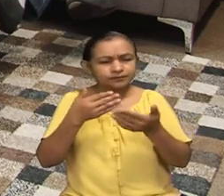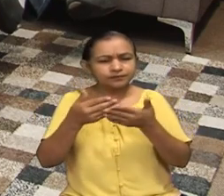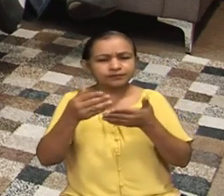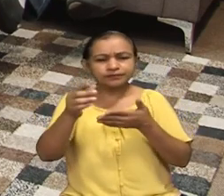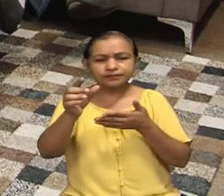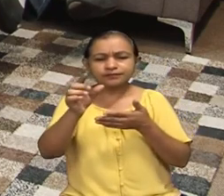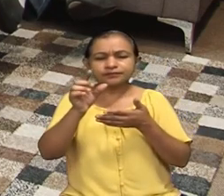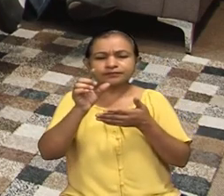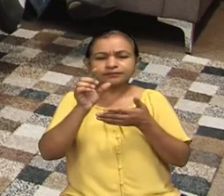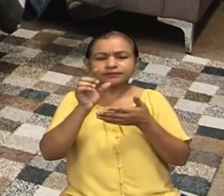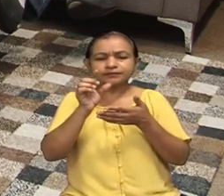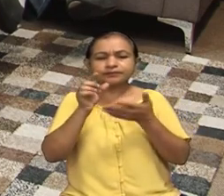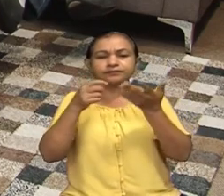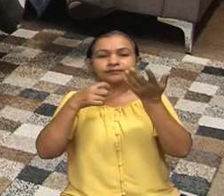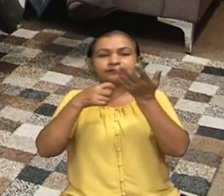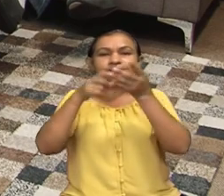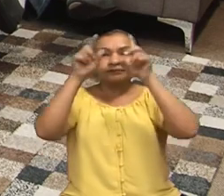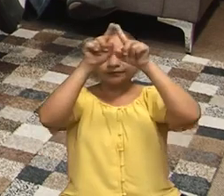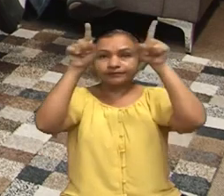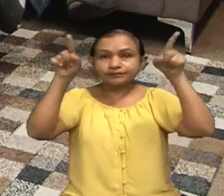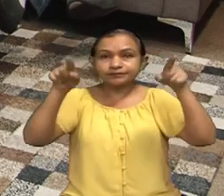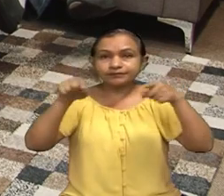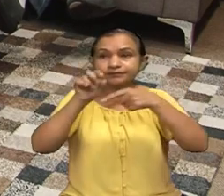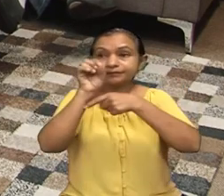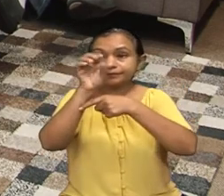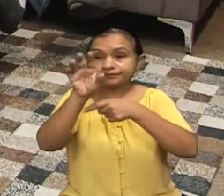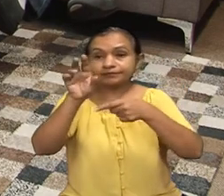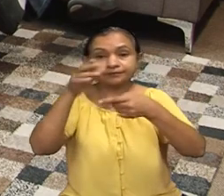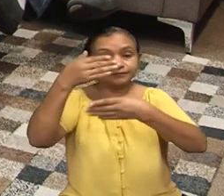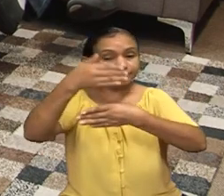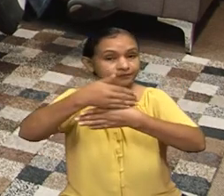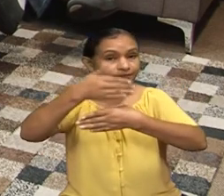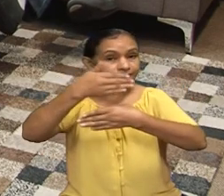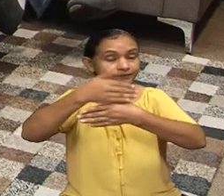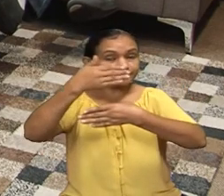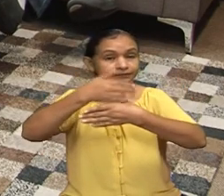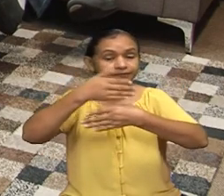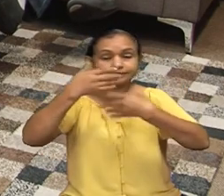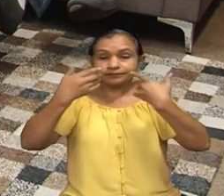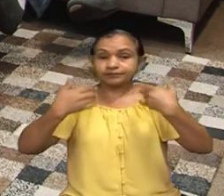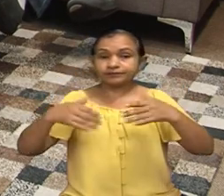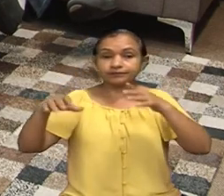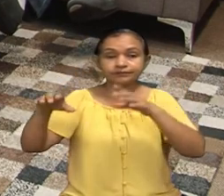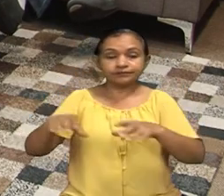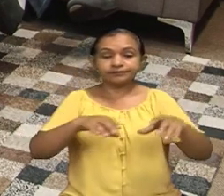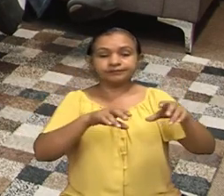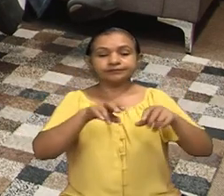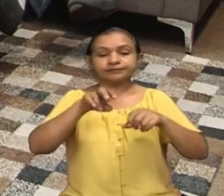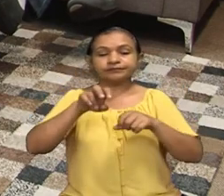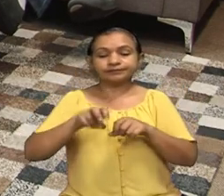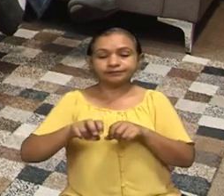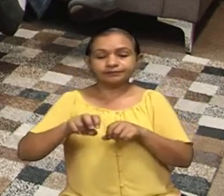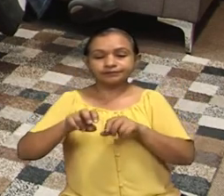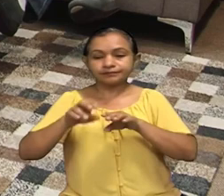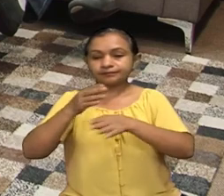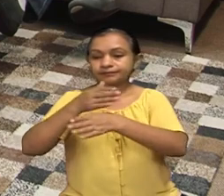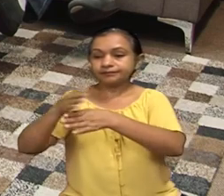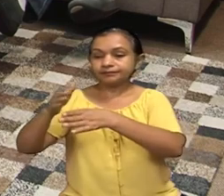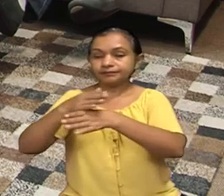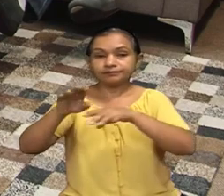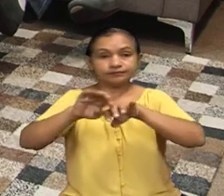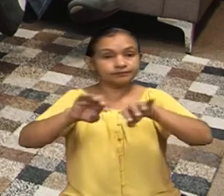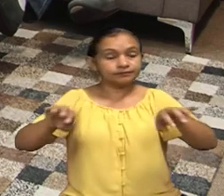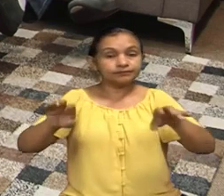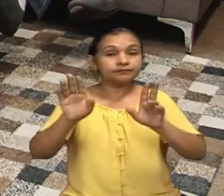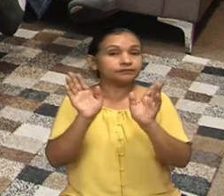el cine, quien va a recibir el ticket en el teatro o en cualquier otro espacio recreativo. Y de igual manera en las